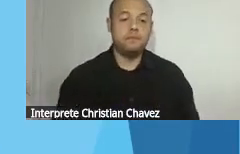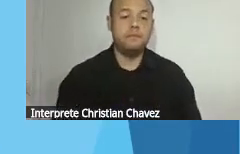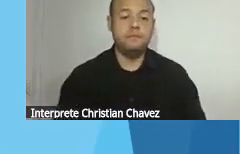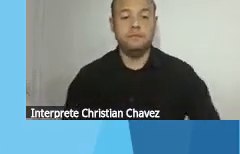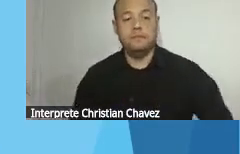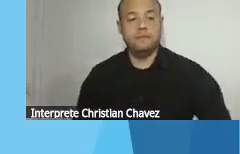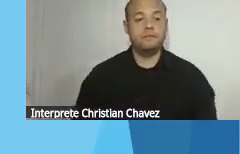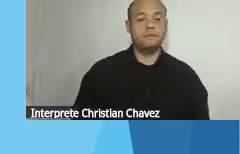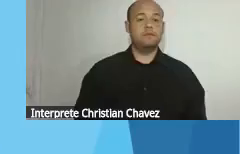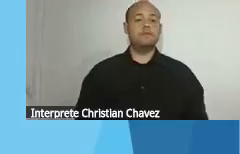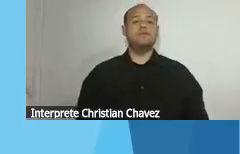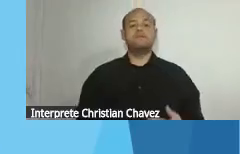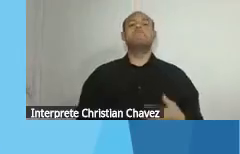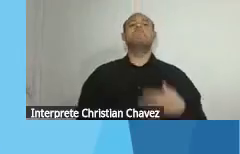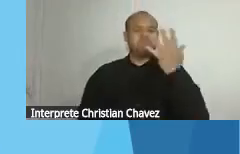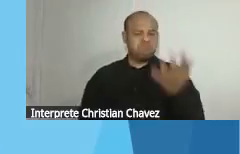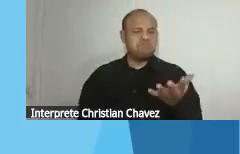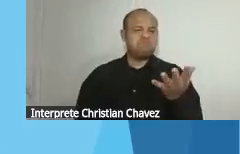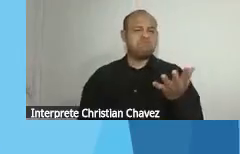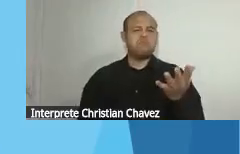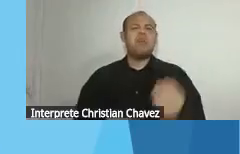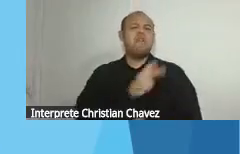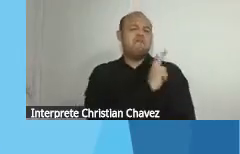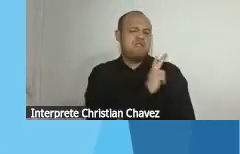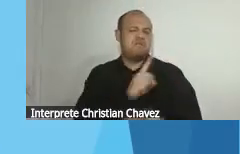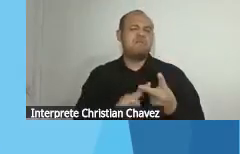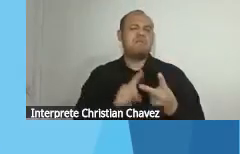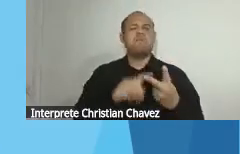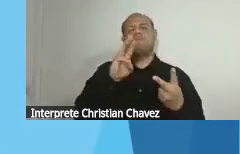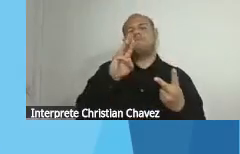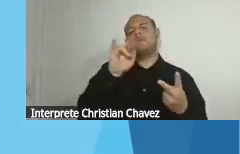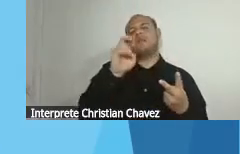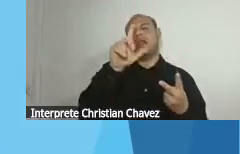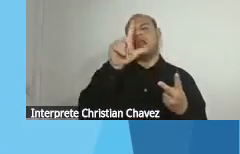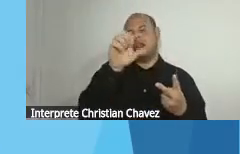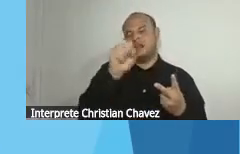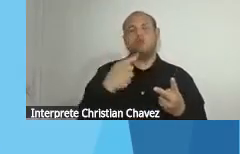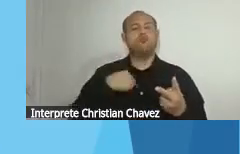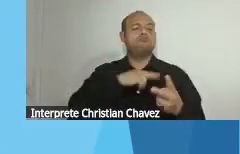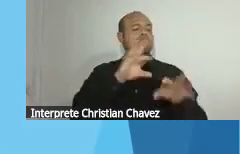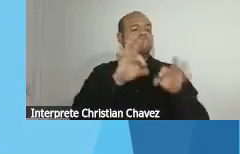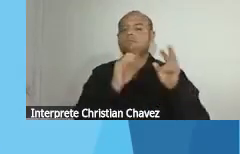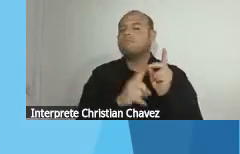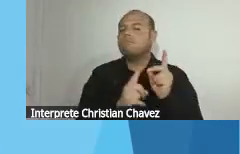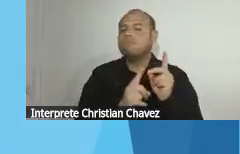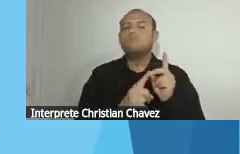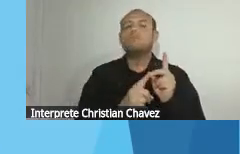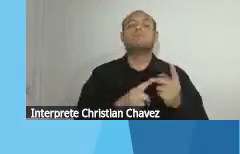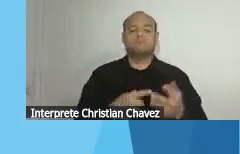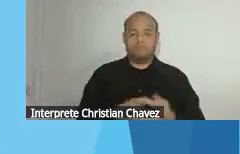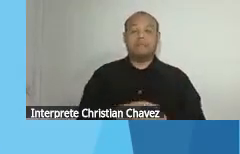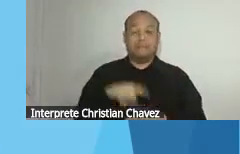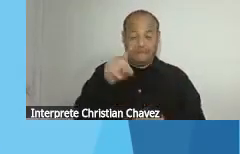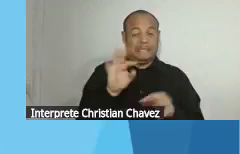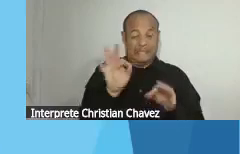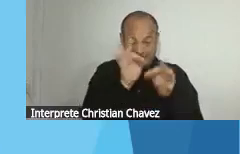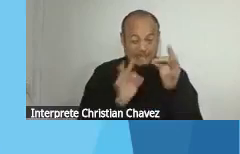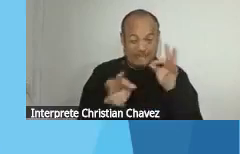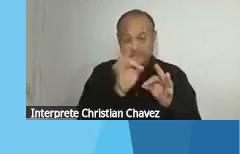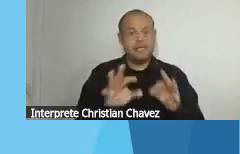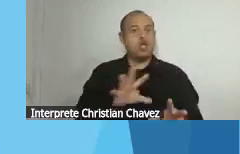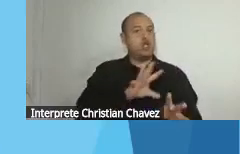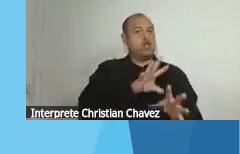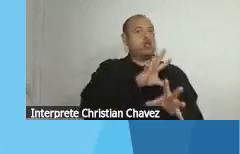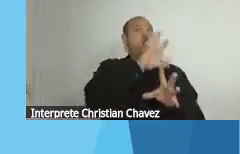¿Dónde se encuentran las vitaminas y minerales? Pues de forma general, estos micronutrientes pues se encuentran en casi todos los alimentos,